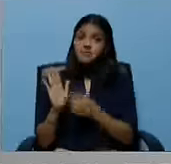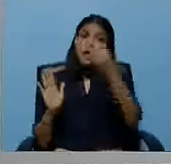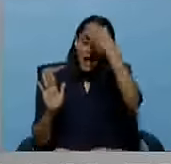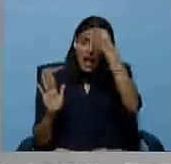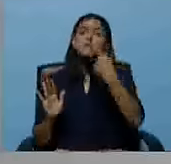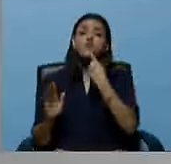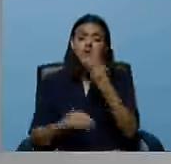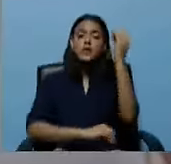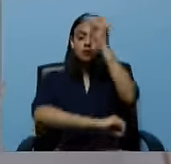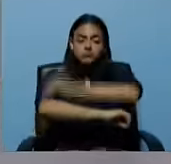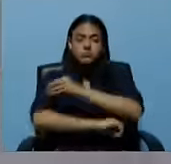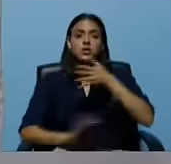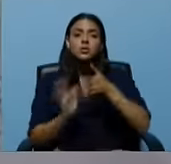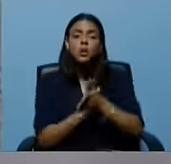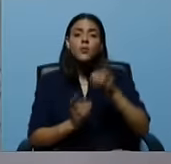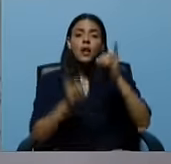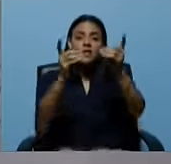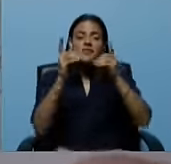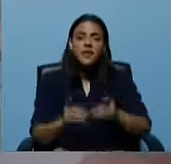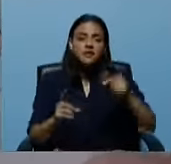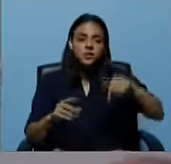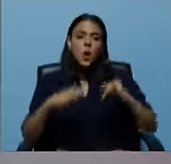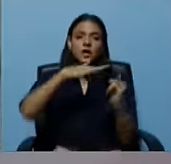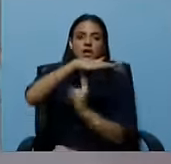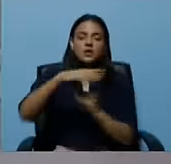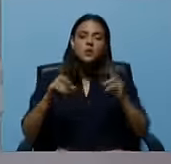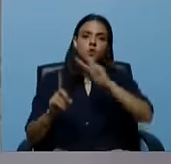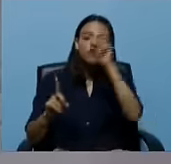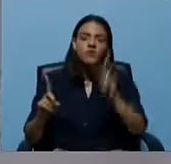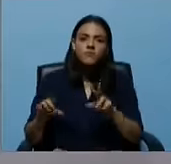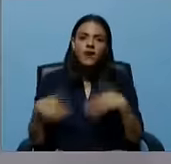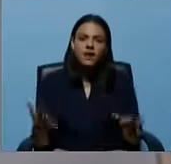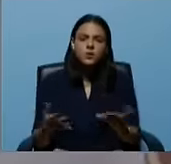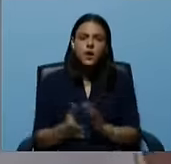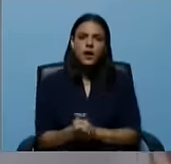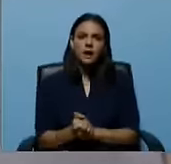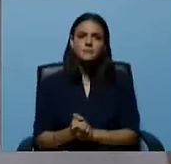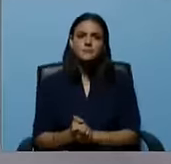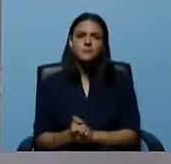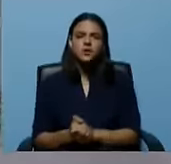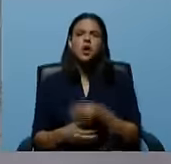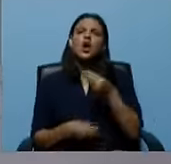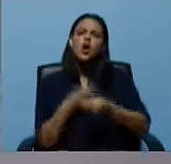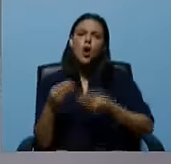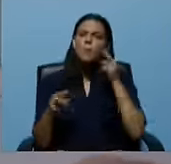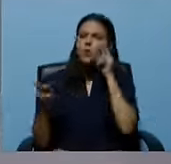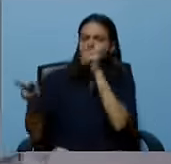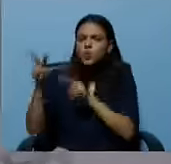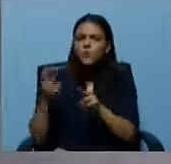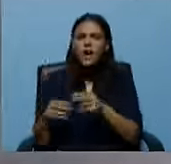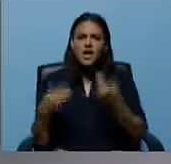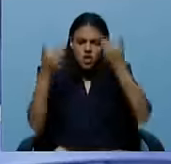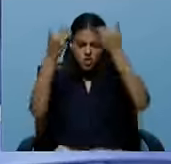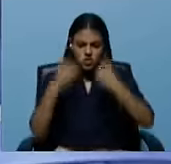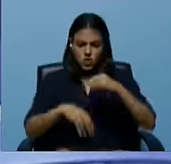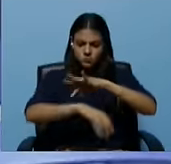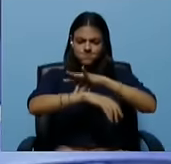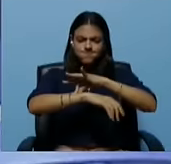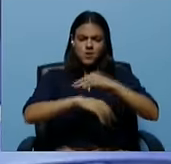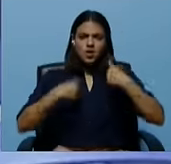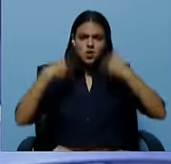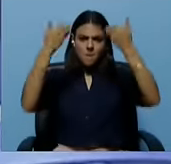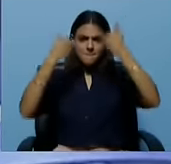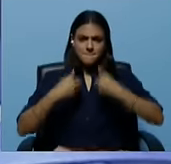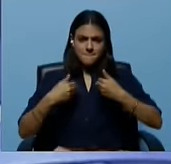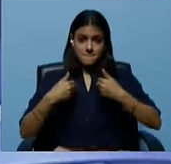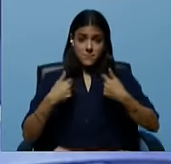la sentencia. ¿Cómo es posible que una persona, en su propia persona, como dicen también los